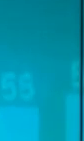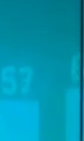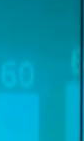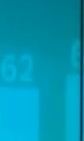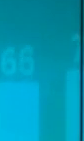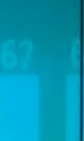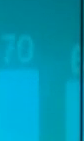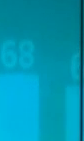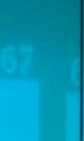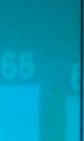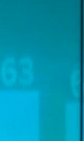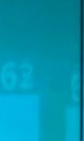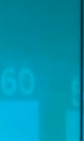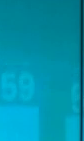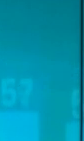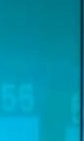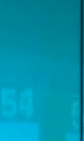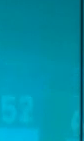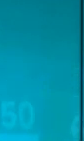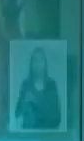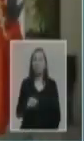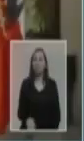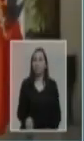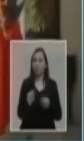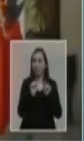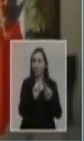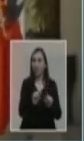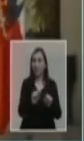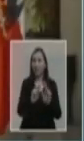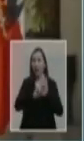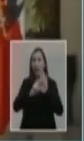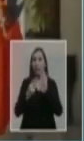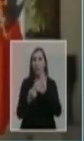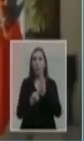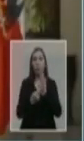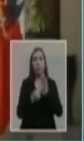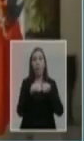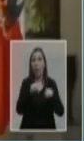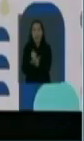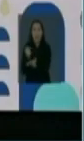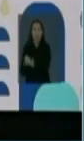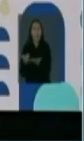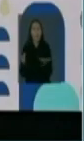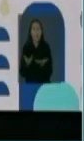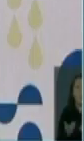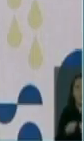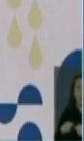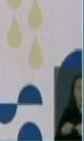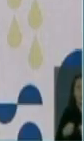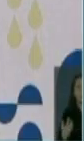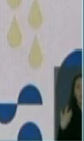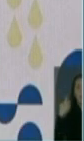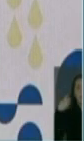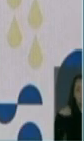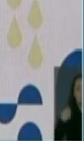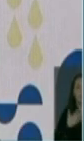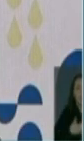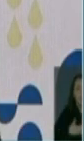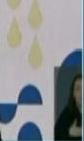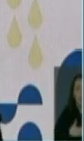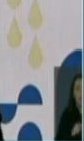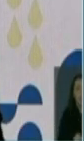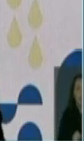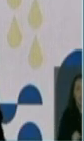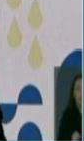con nosotros. Profesor Guillén, bienvenido. ¿Qué tal? ¿Cómo está? Buenas tardes. Un gusto tenerlo por aquí. A ver, esa